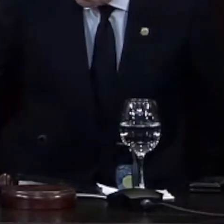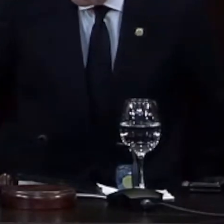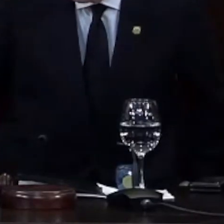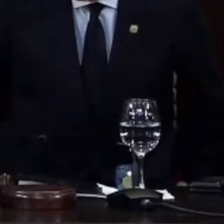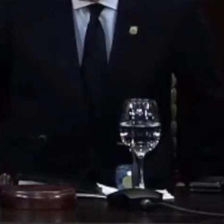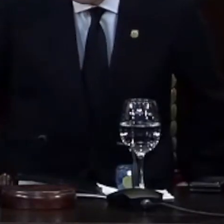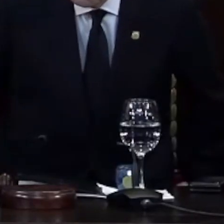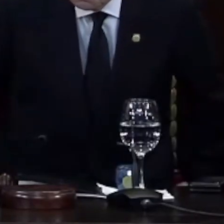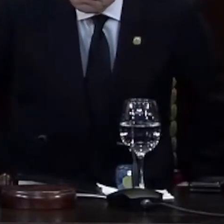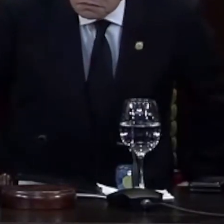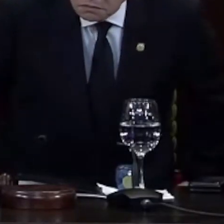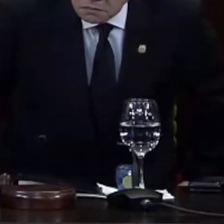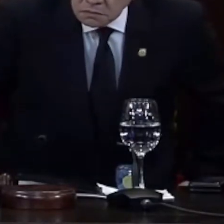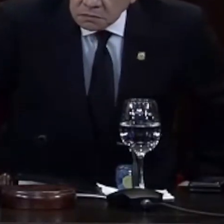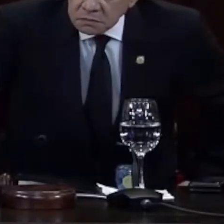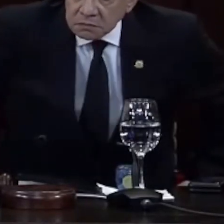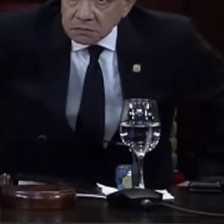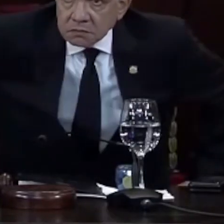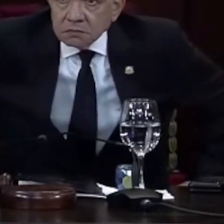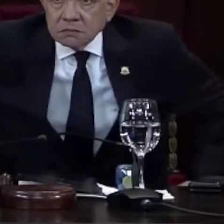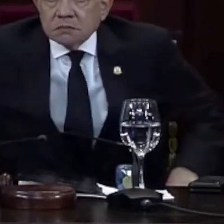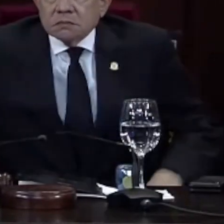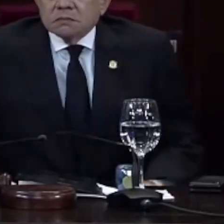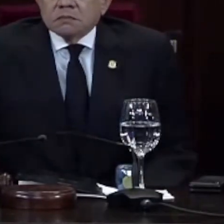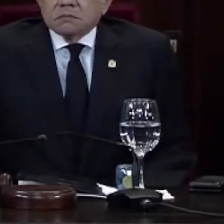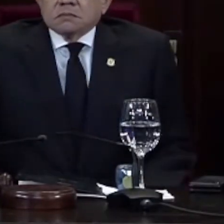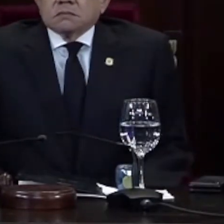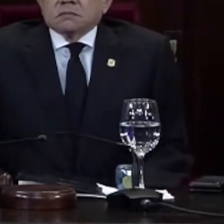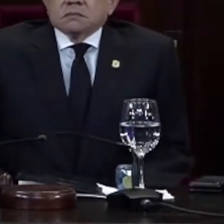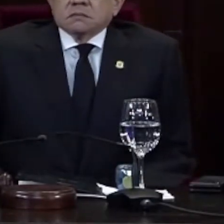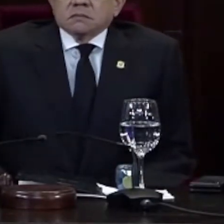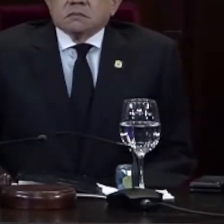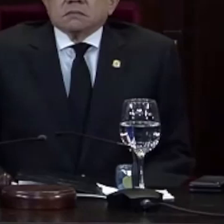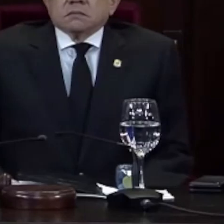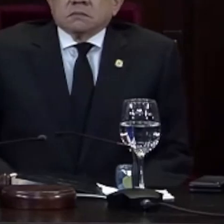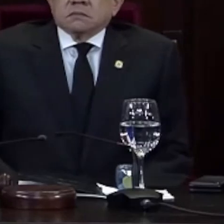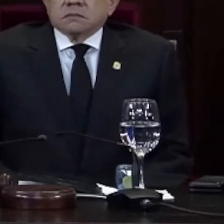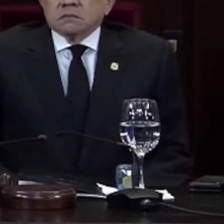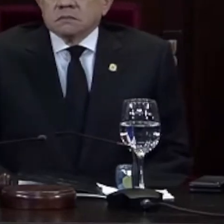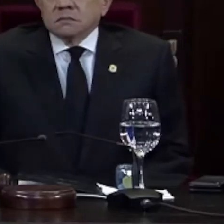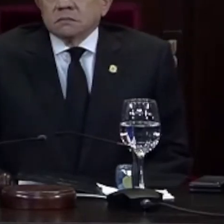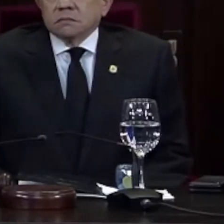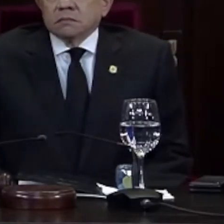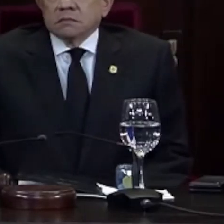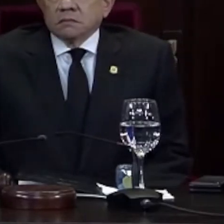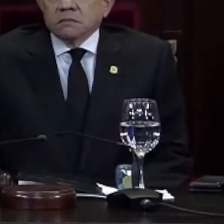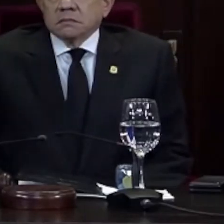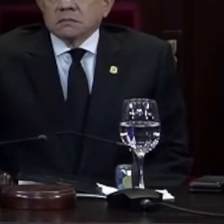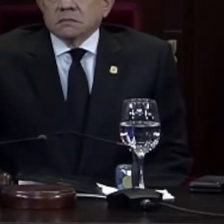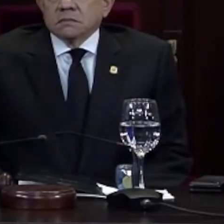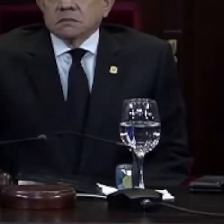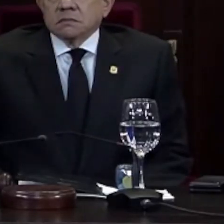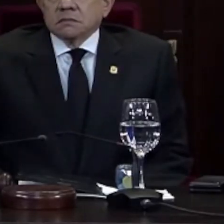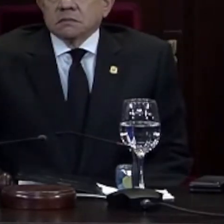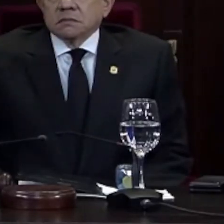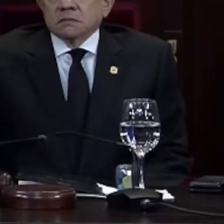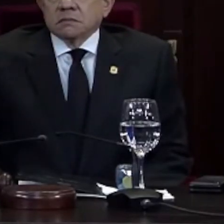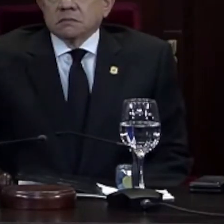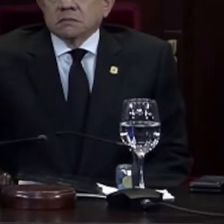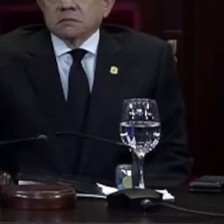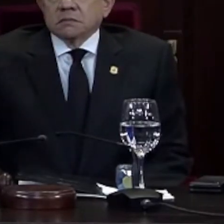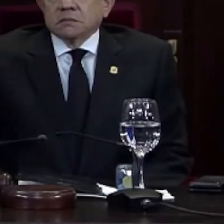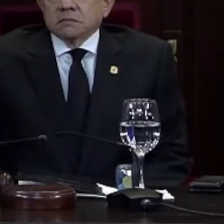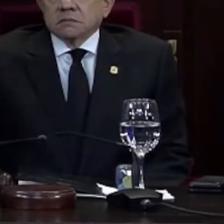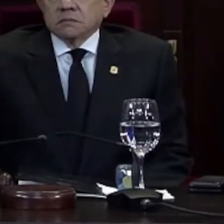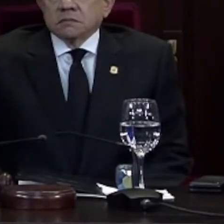y lo haremos con soluciones contundentes y claras respecto a este valioso sector ante la conclusión del calendario de